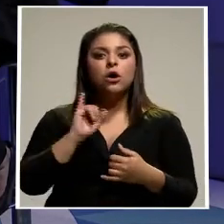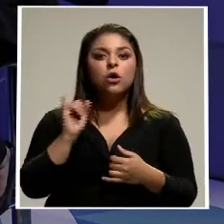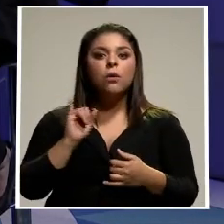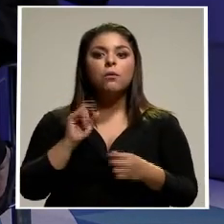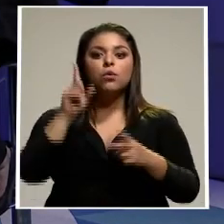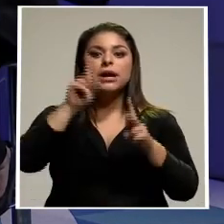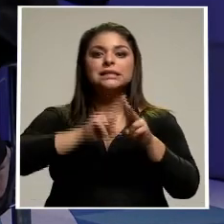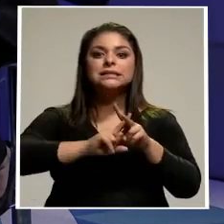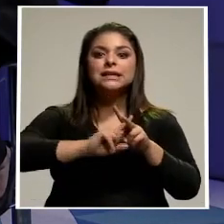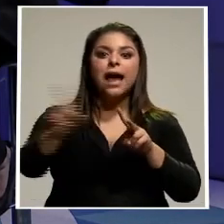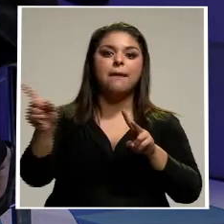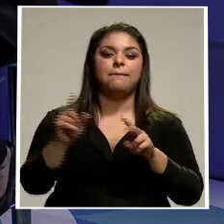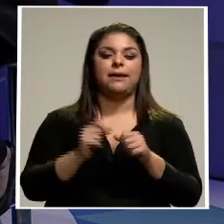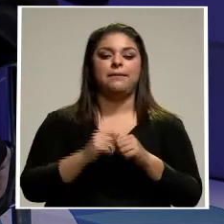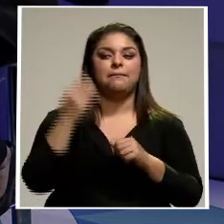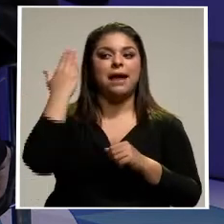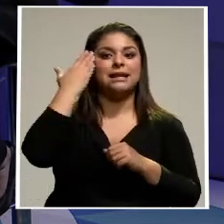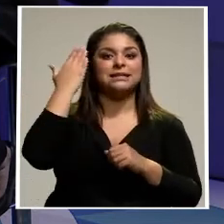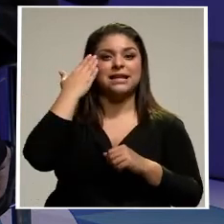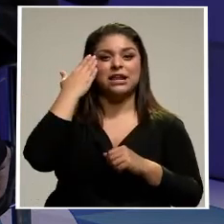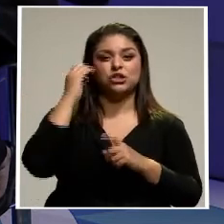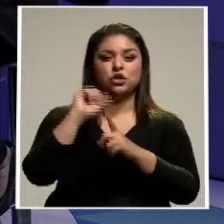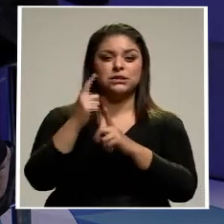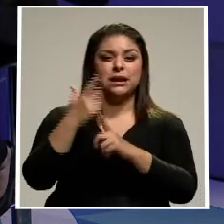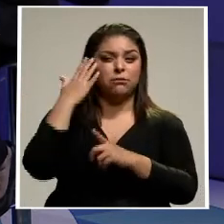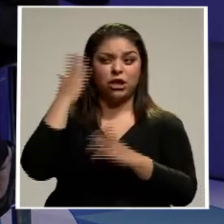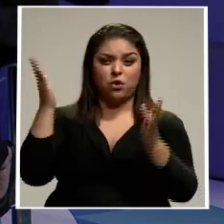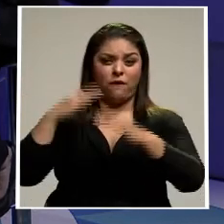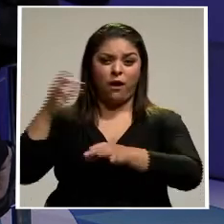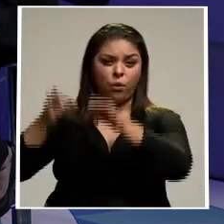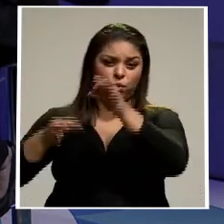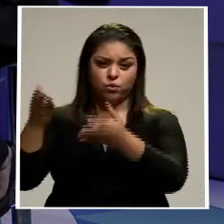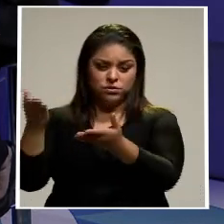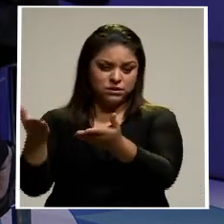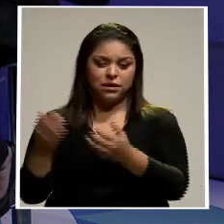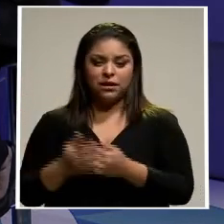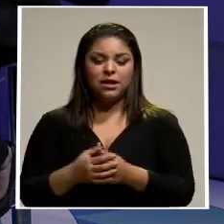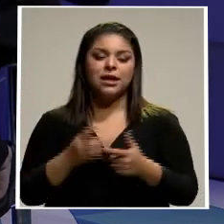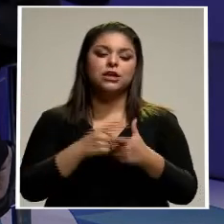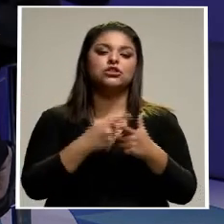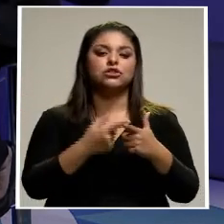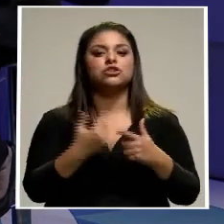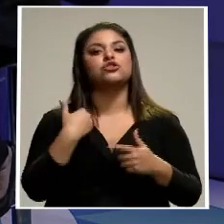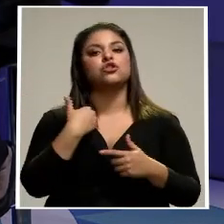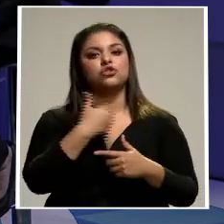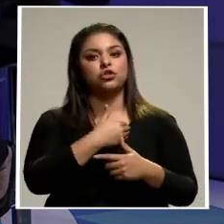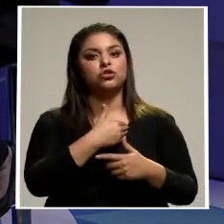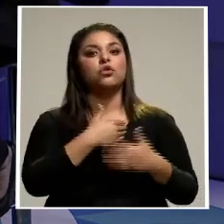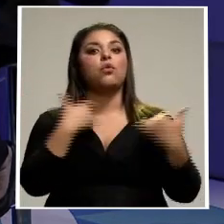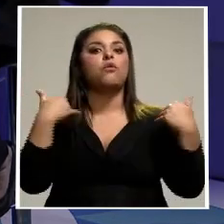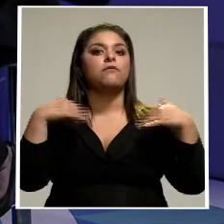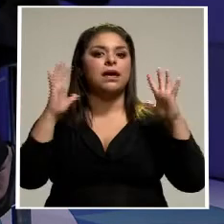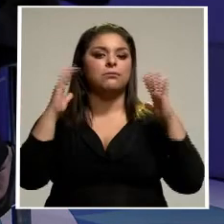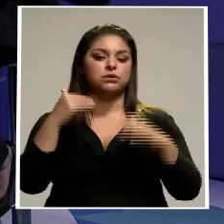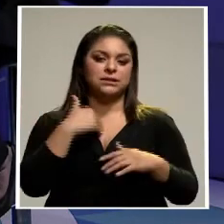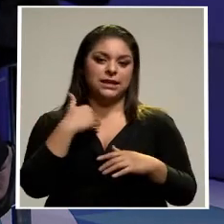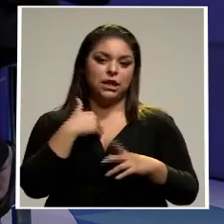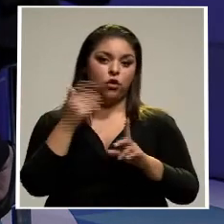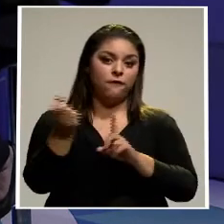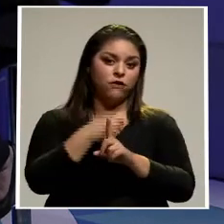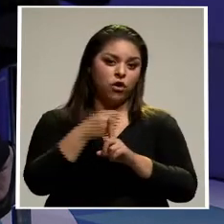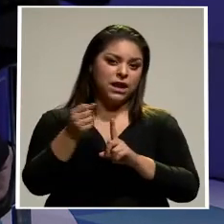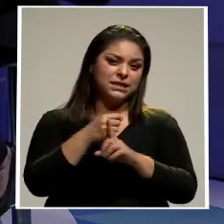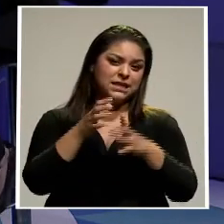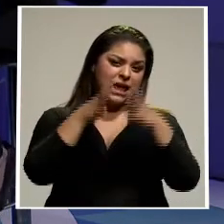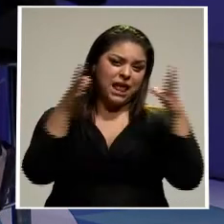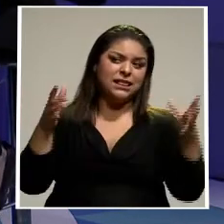malestar social de no haberse gestionado judicialmente, nosotros probablemente tendríamos un nivel de violencia, estallido social que el